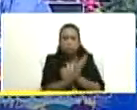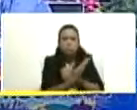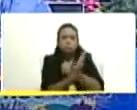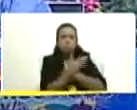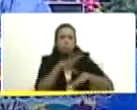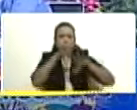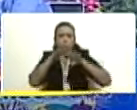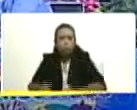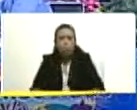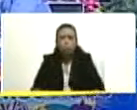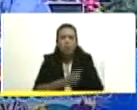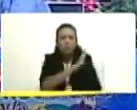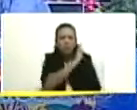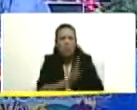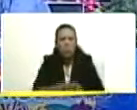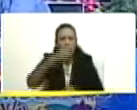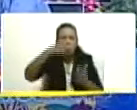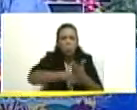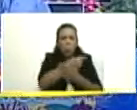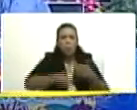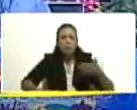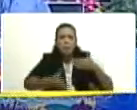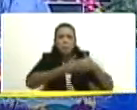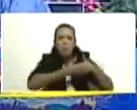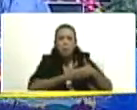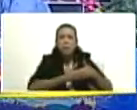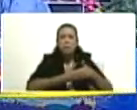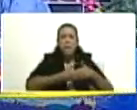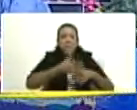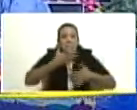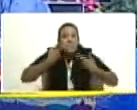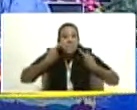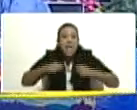invasión, de sanciones, de bloqueo, de intento de magnicidio.